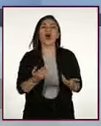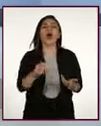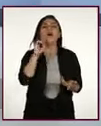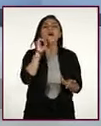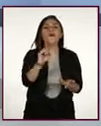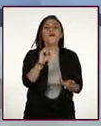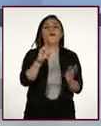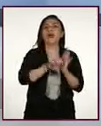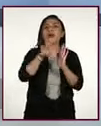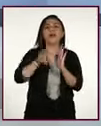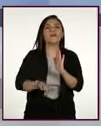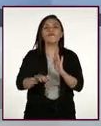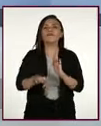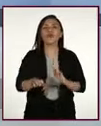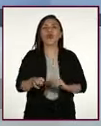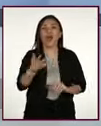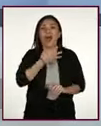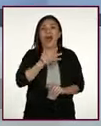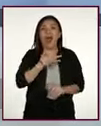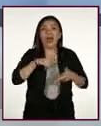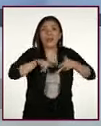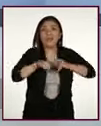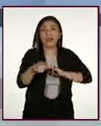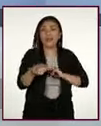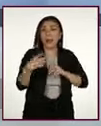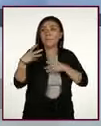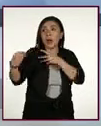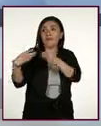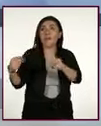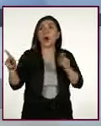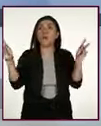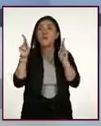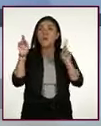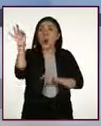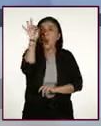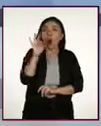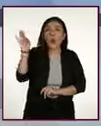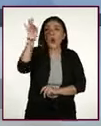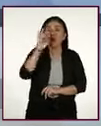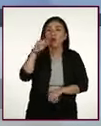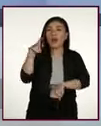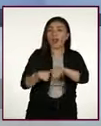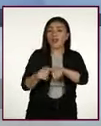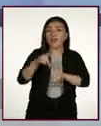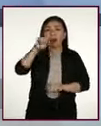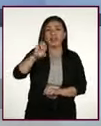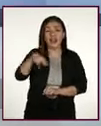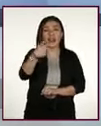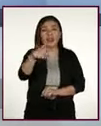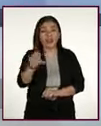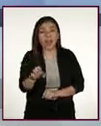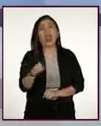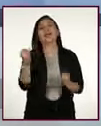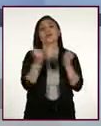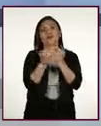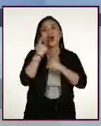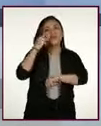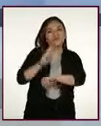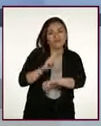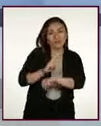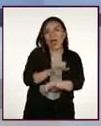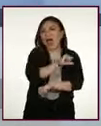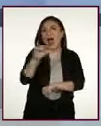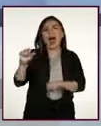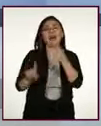si hay propagación de mosquito de dengue, pues que haya... Están al tanto, de sí. físico me refiero literalmente a todo lo que